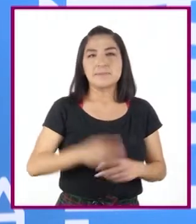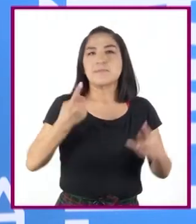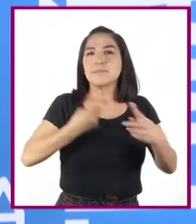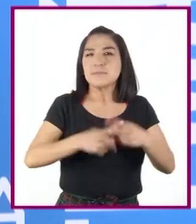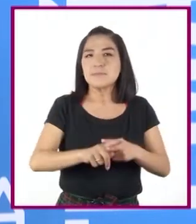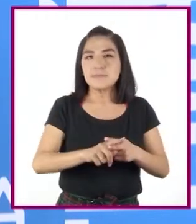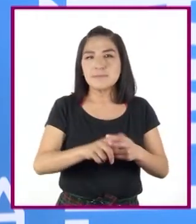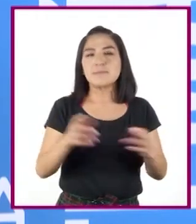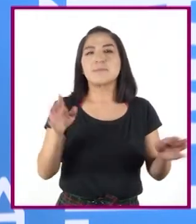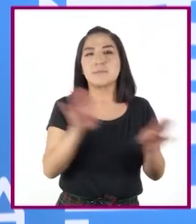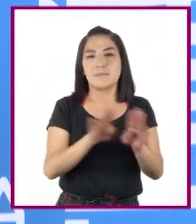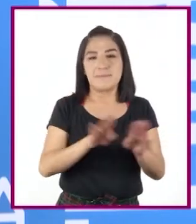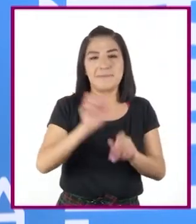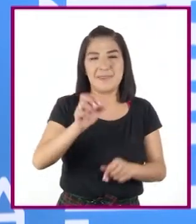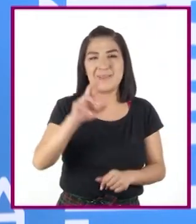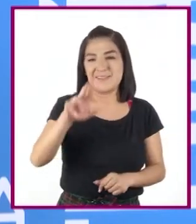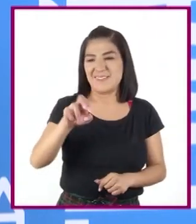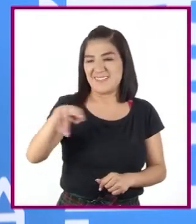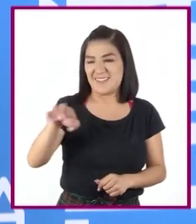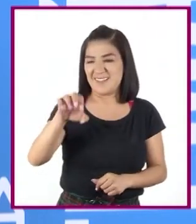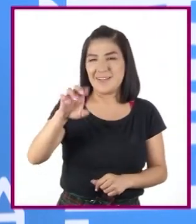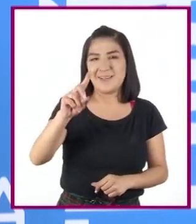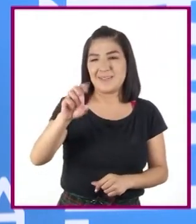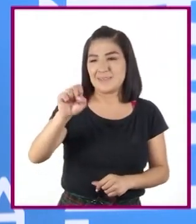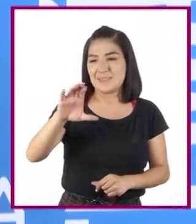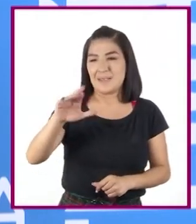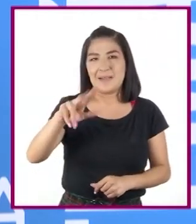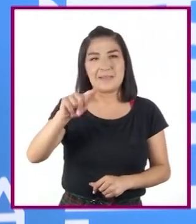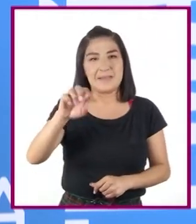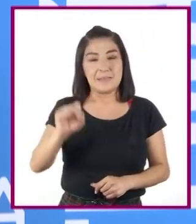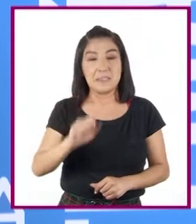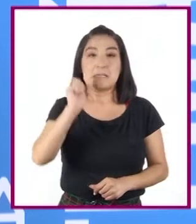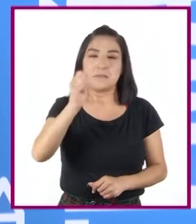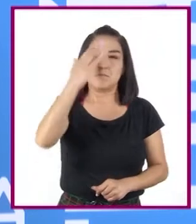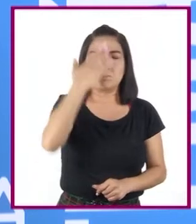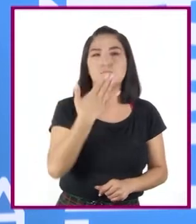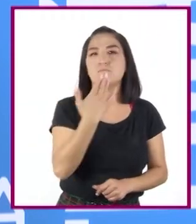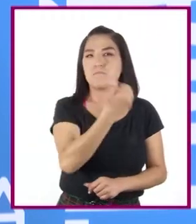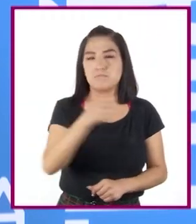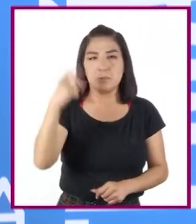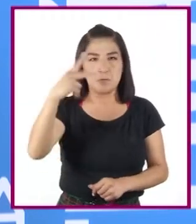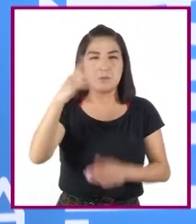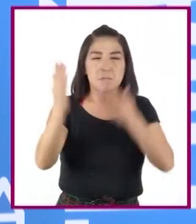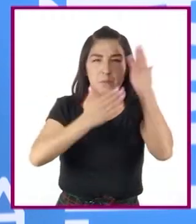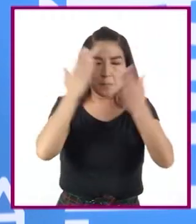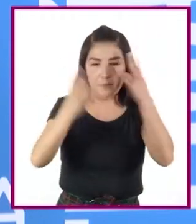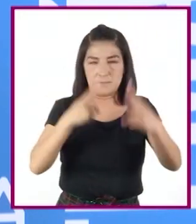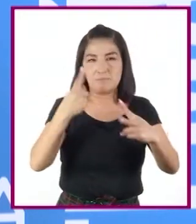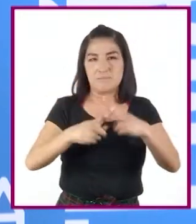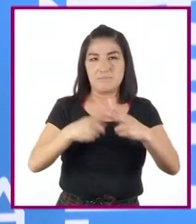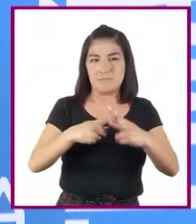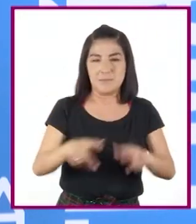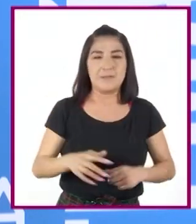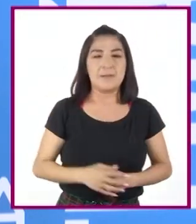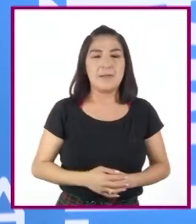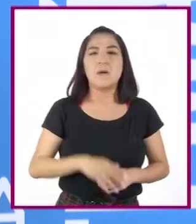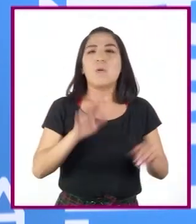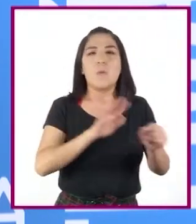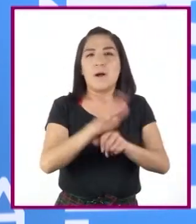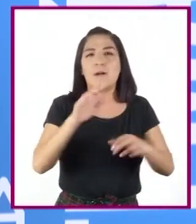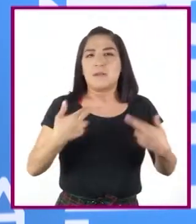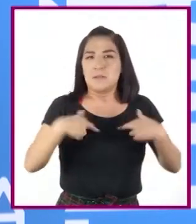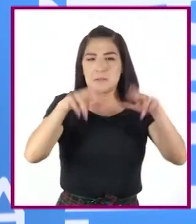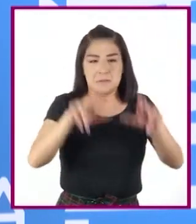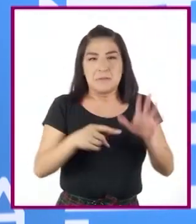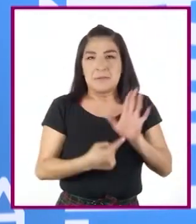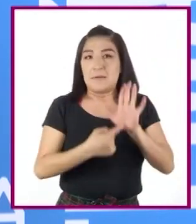Comenzaremos hablando de René Descartes, famoso matemático y científico europeo. Uno de sus aportes